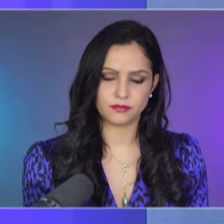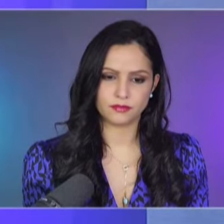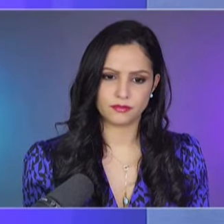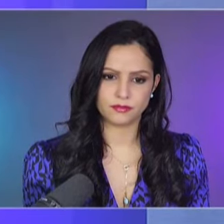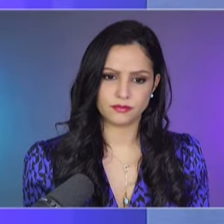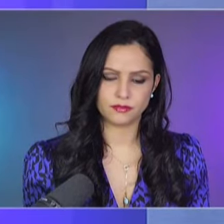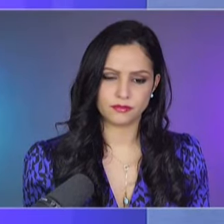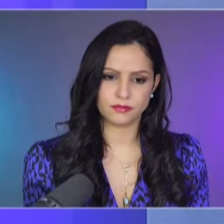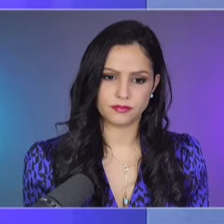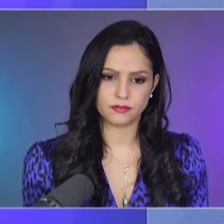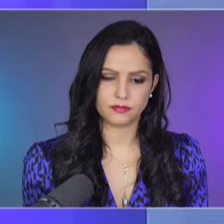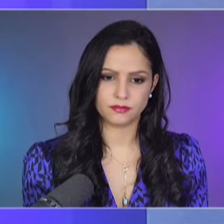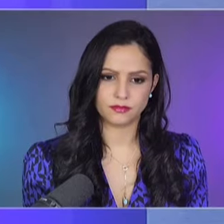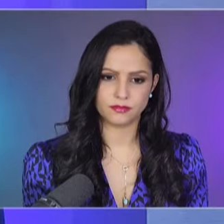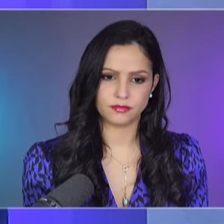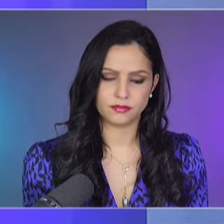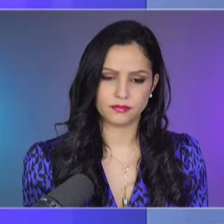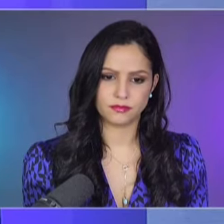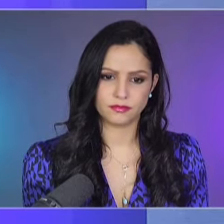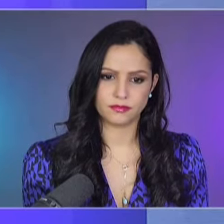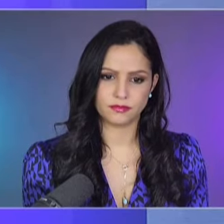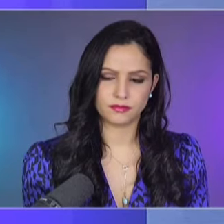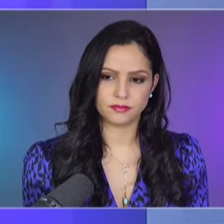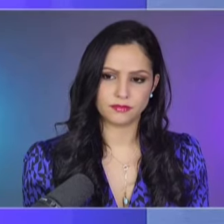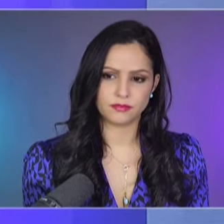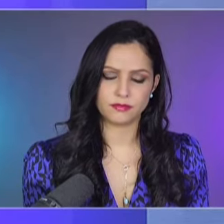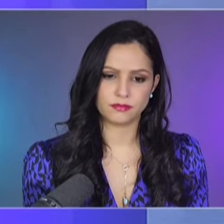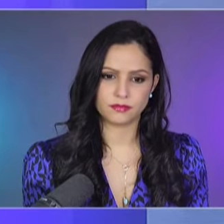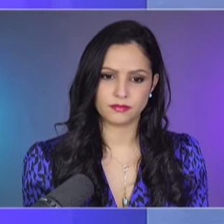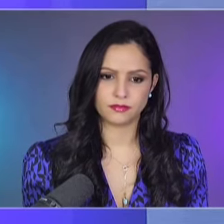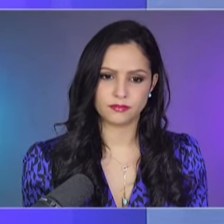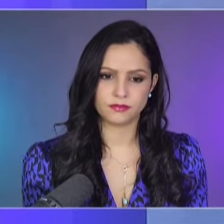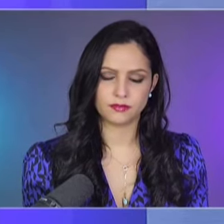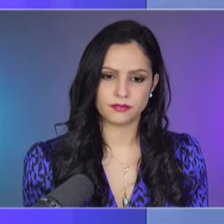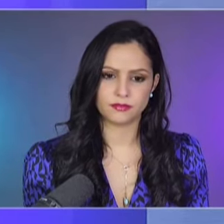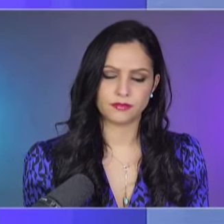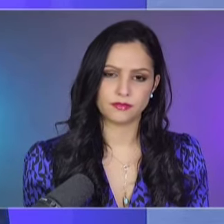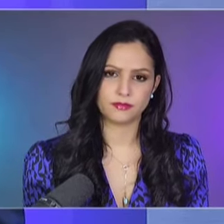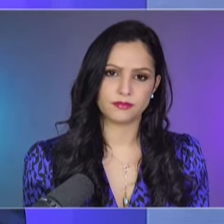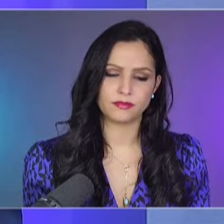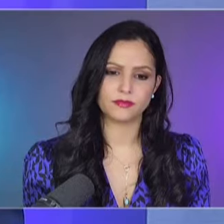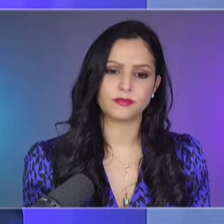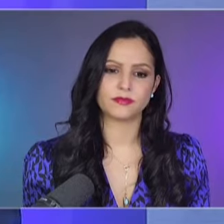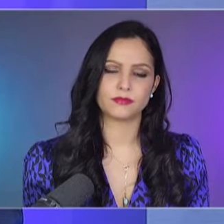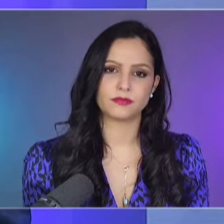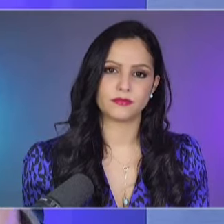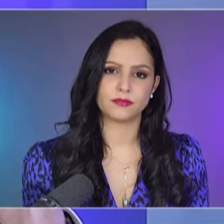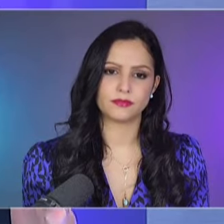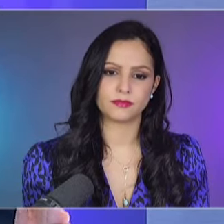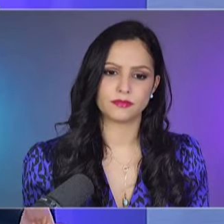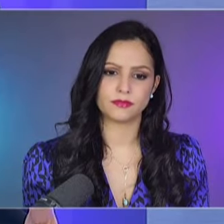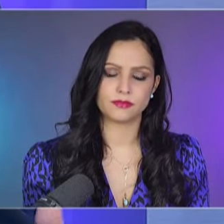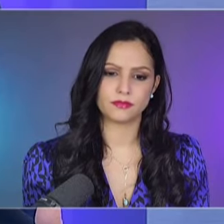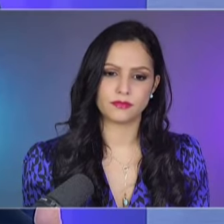Yo quiero que ustedes sepan que, según el Banco Central, en agropecuaria hay 50.000 empleos menos que en el 2019.